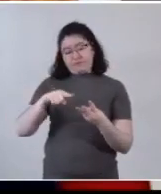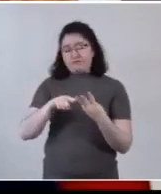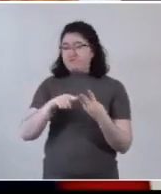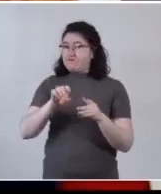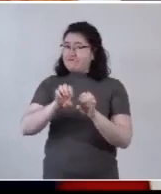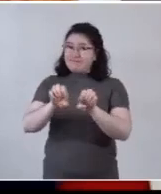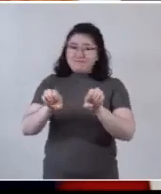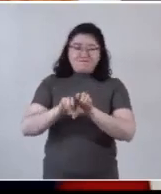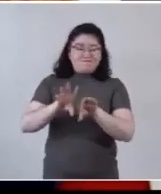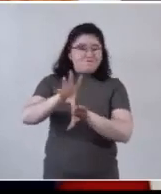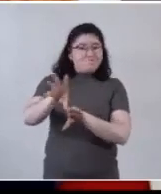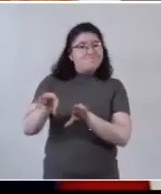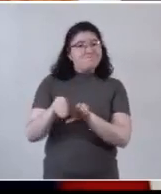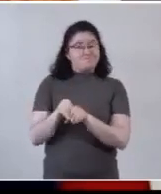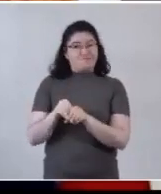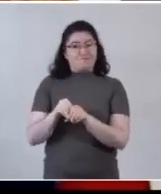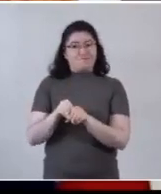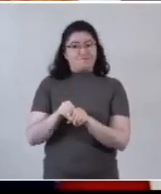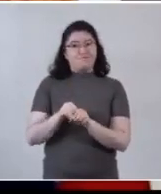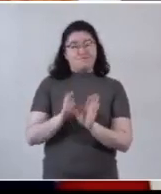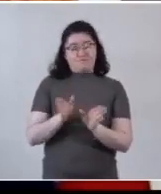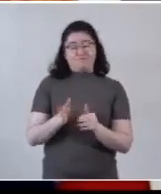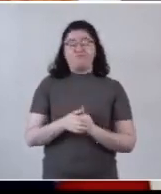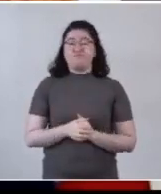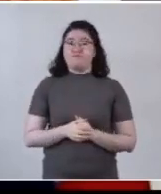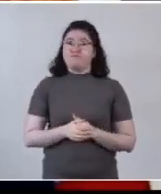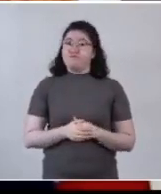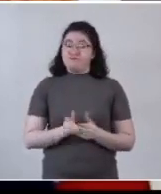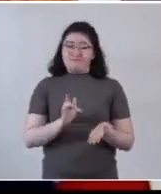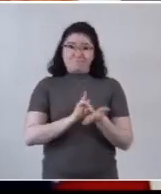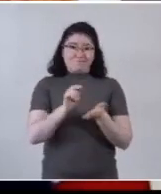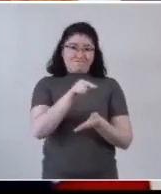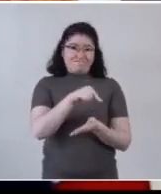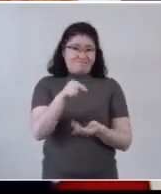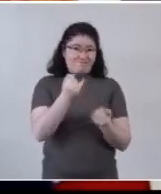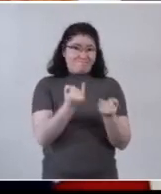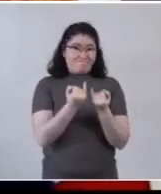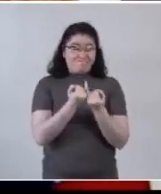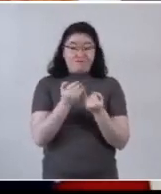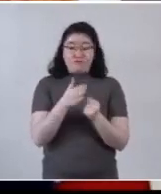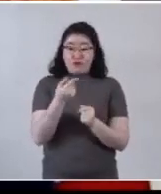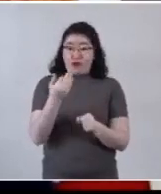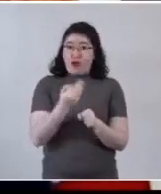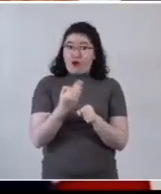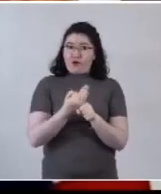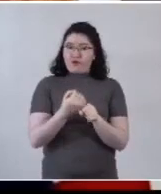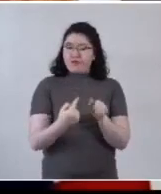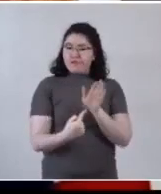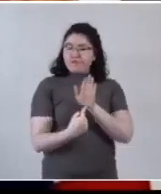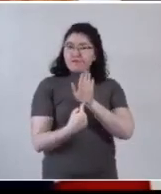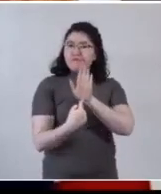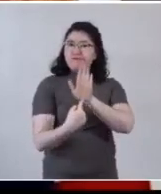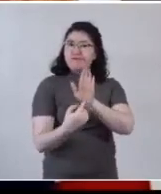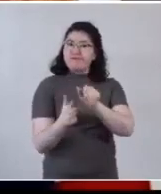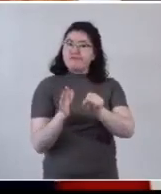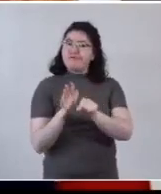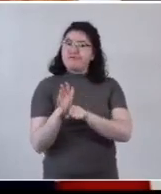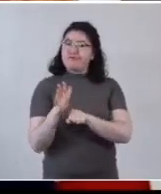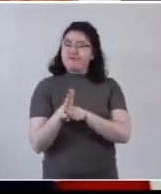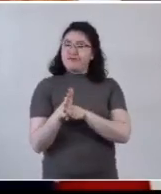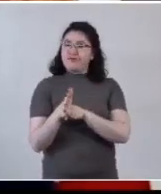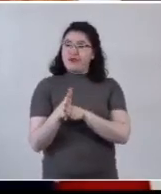pues reiterarle que esto es una muestra del cumplimiento de la instrucción